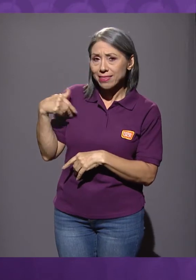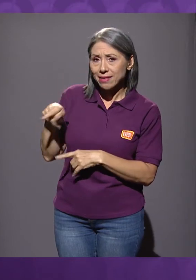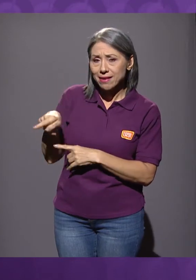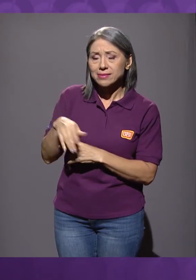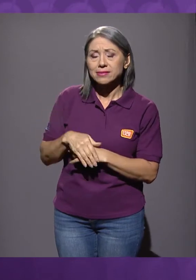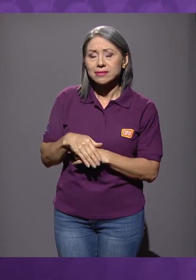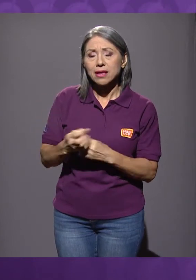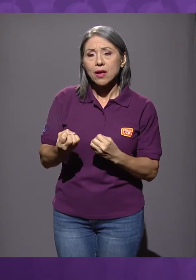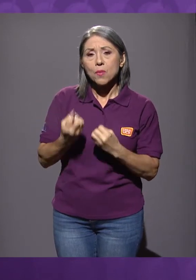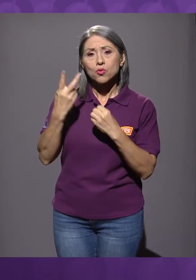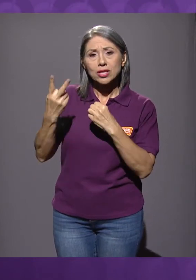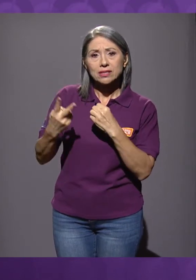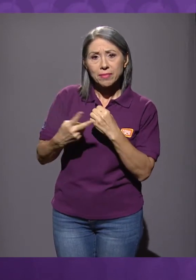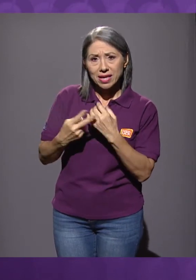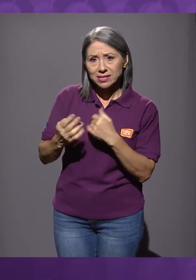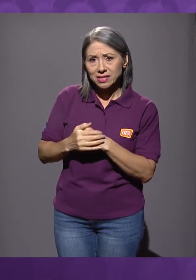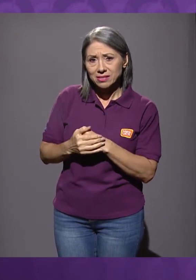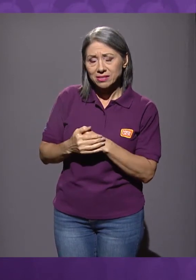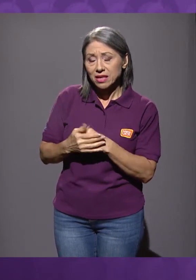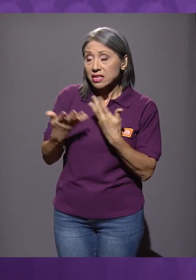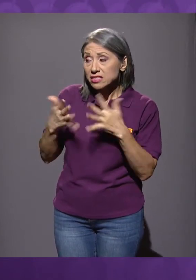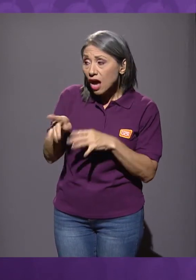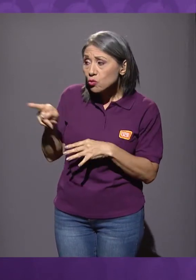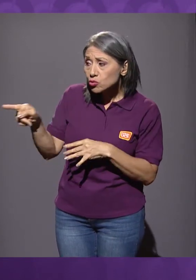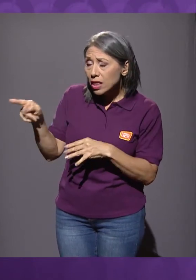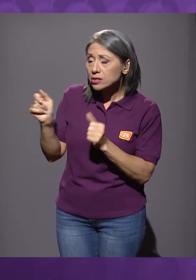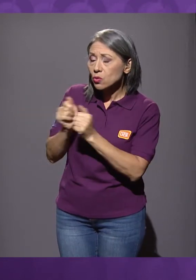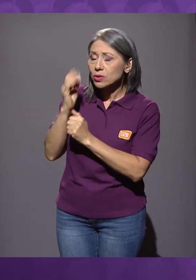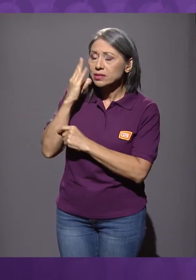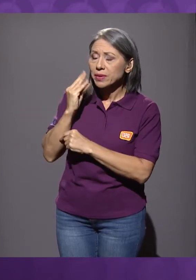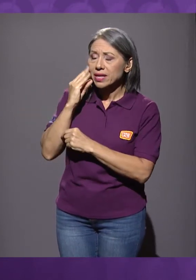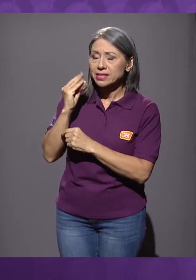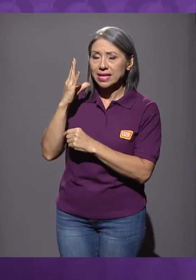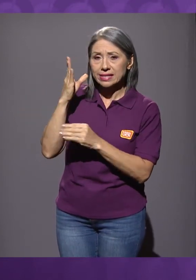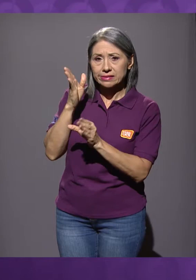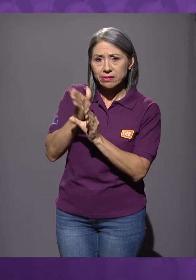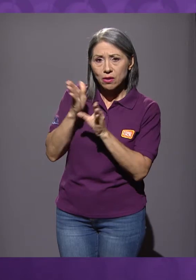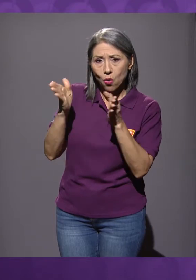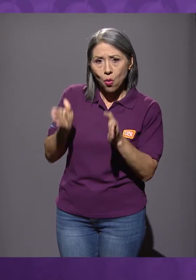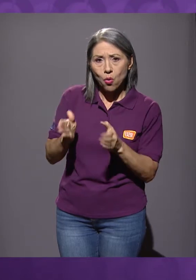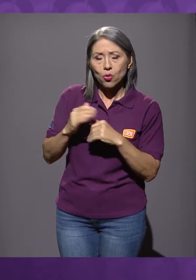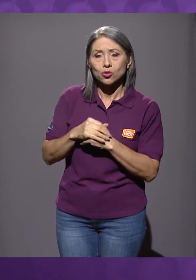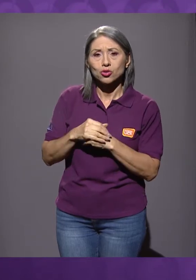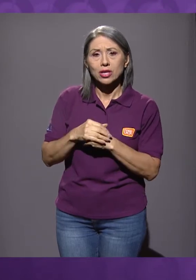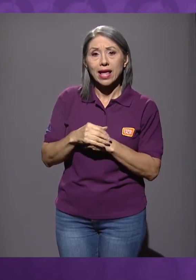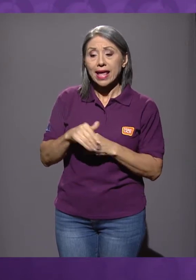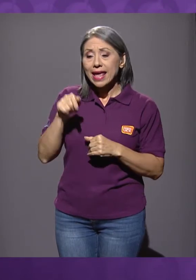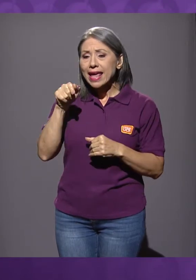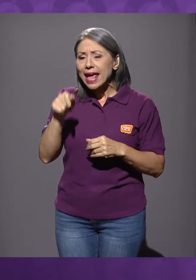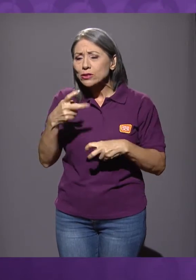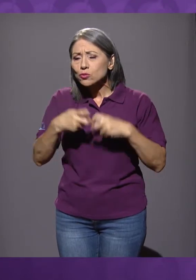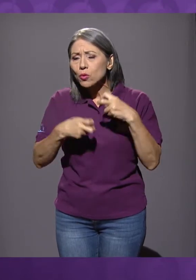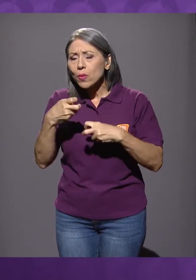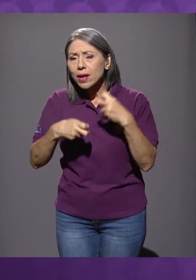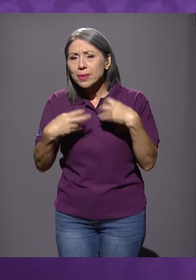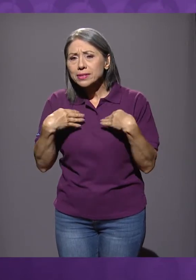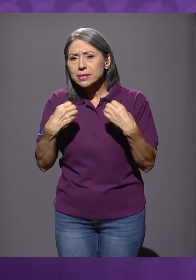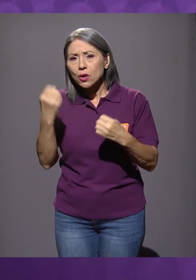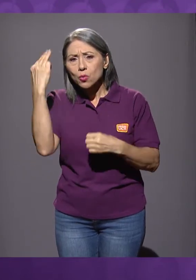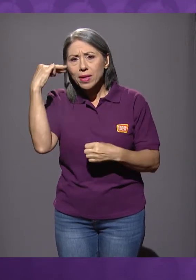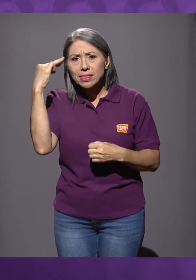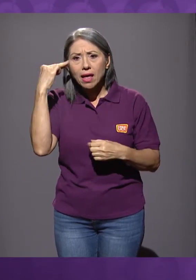¿verdad? Muchas veces, y ustedes con su experiencia como psicólogos, estos problemas de salud mental desencadenan